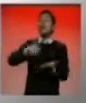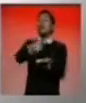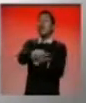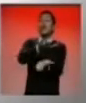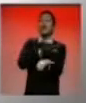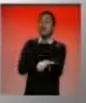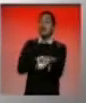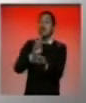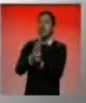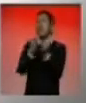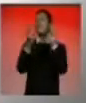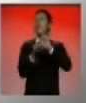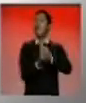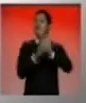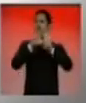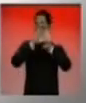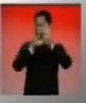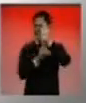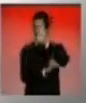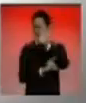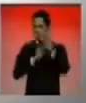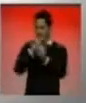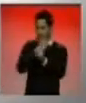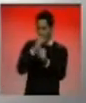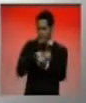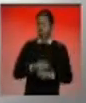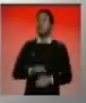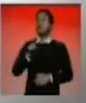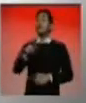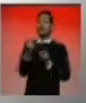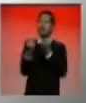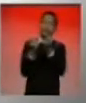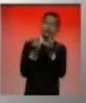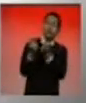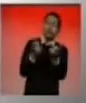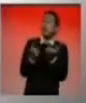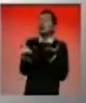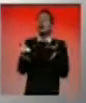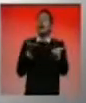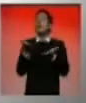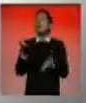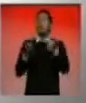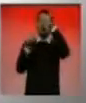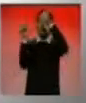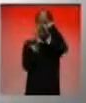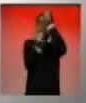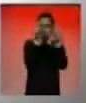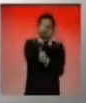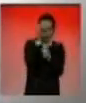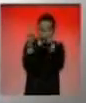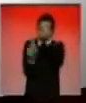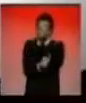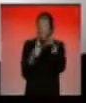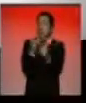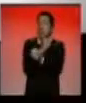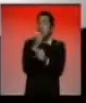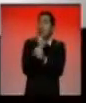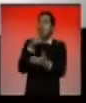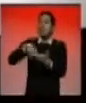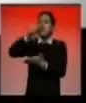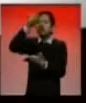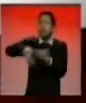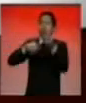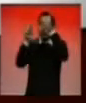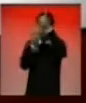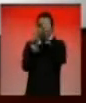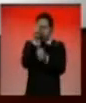ley reformatoria al Código de Trabajo, mediante el cual se regulan los servicios de tercerización laboral. Consentimiento de